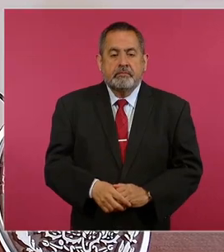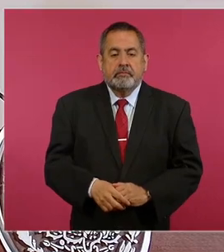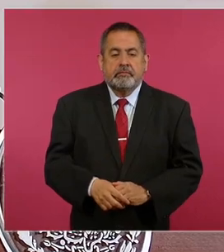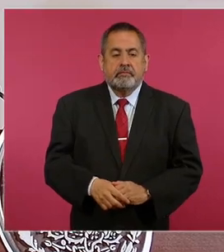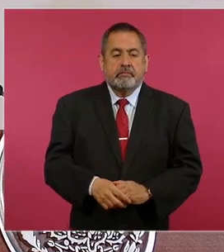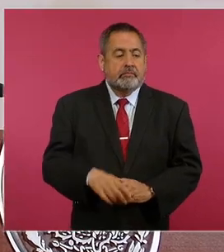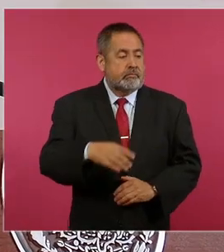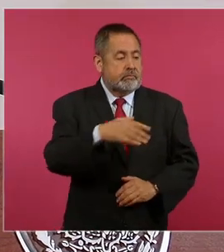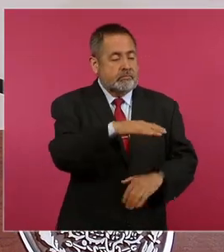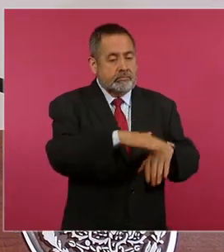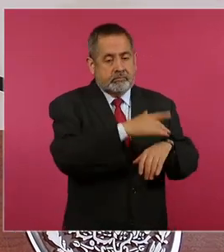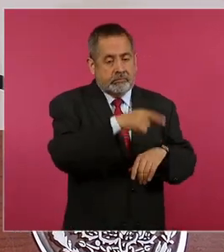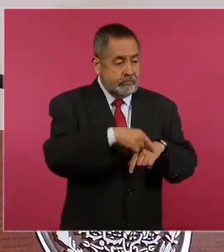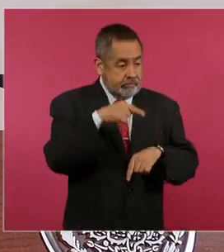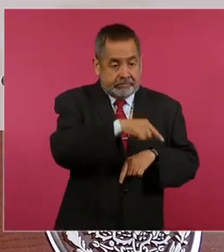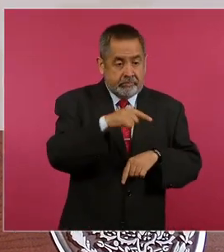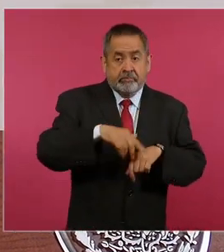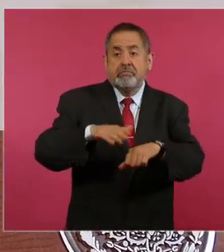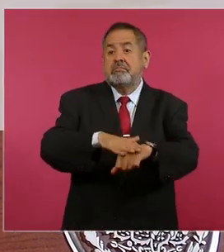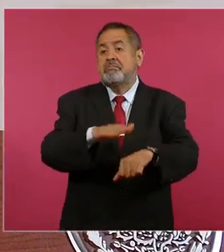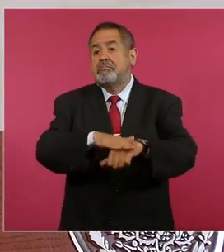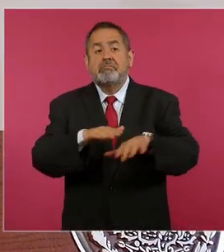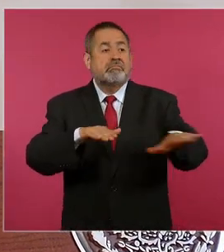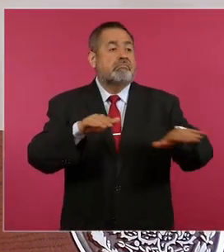mientras ellos llamaban a no votar